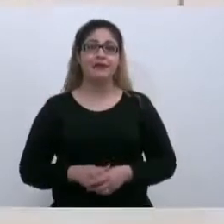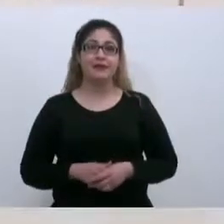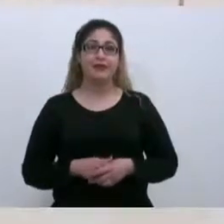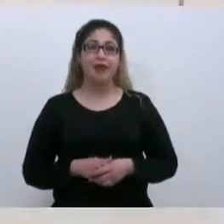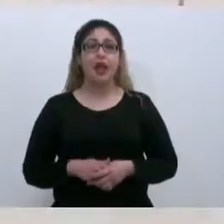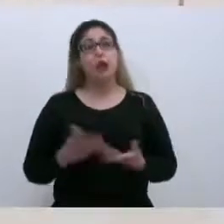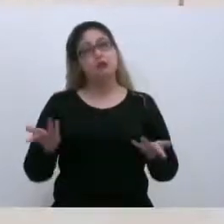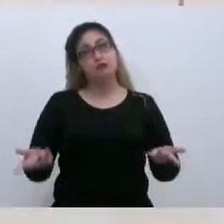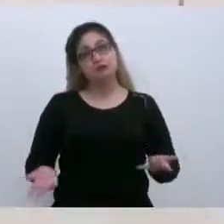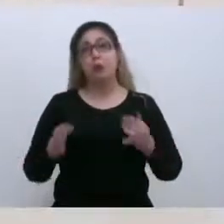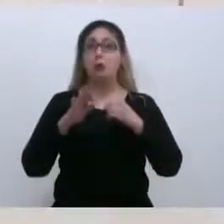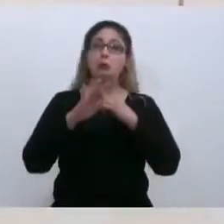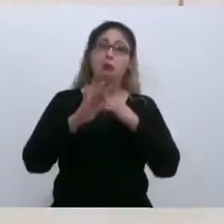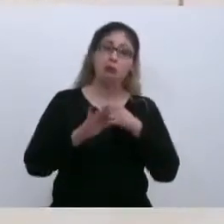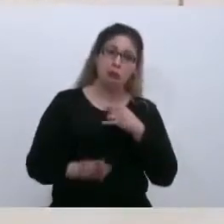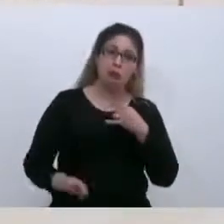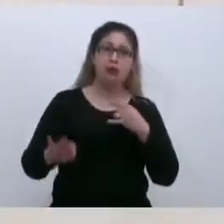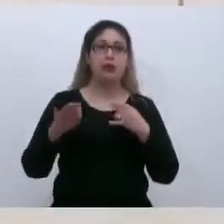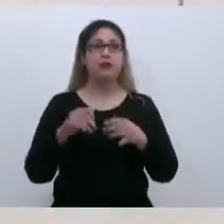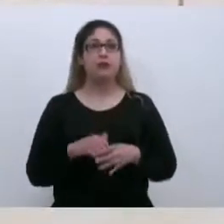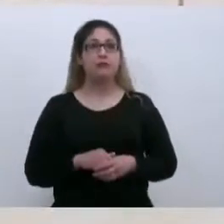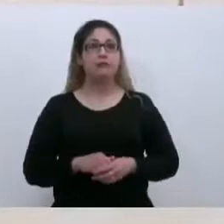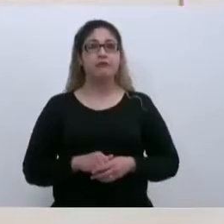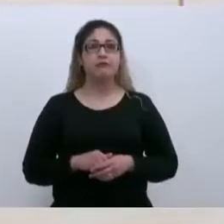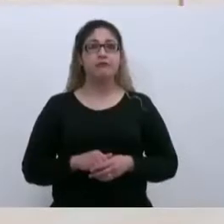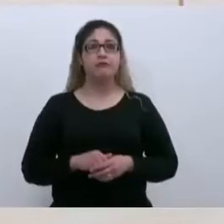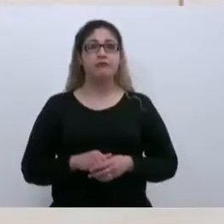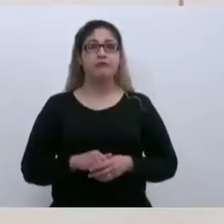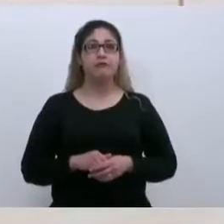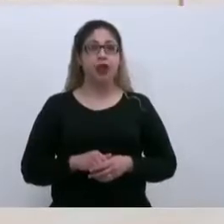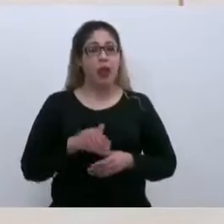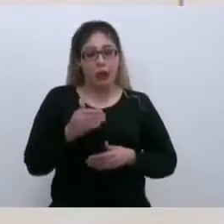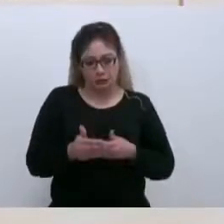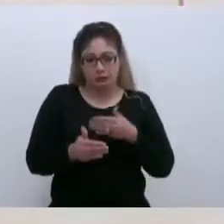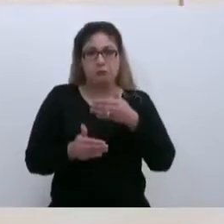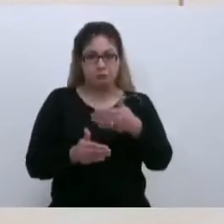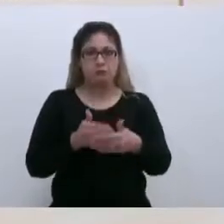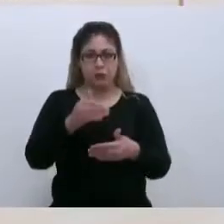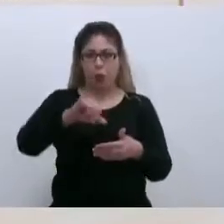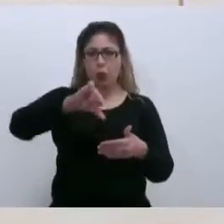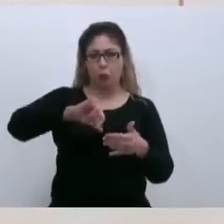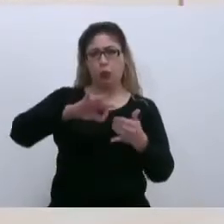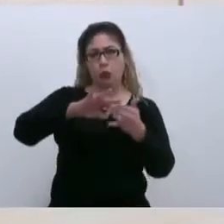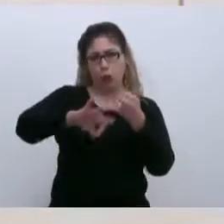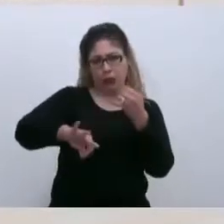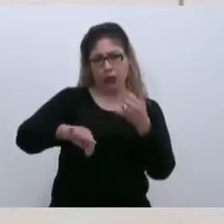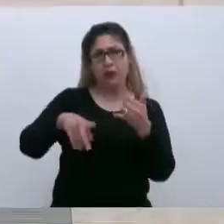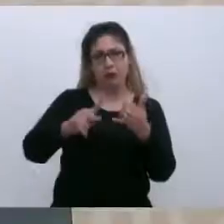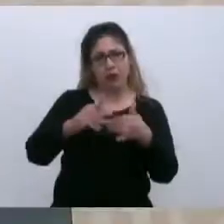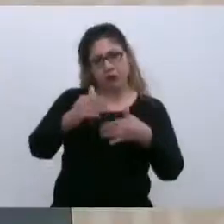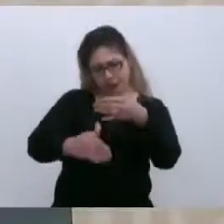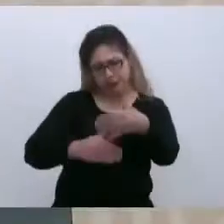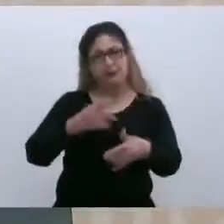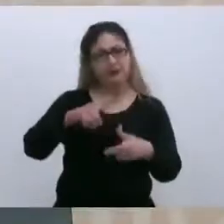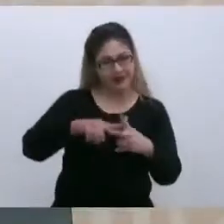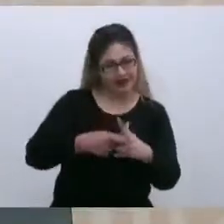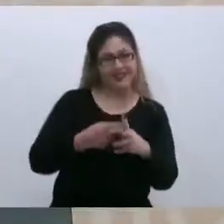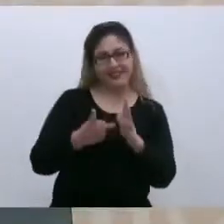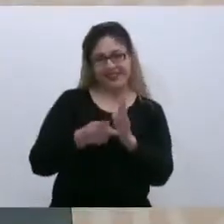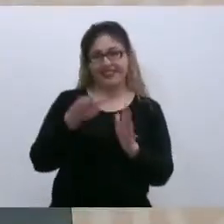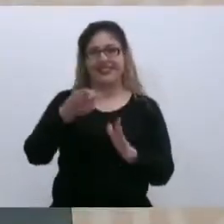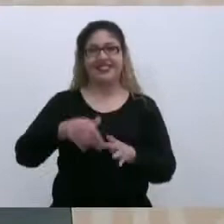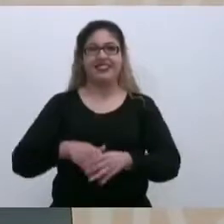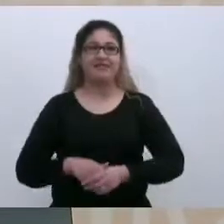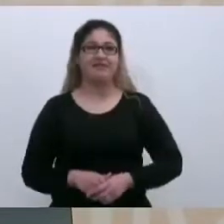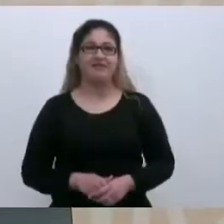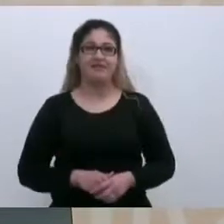última en esta etapa, porque ya va a